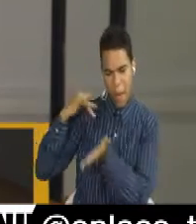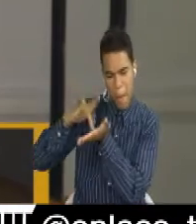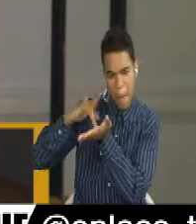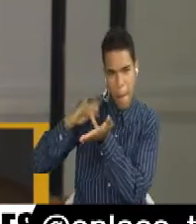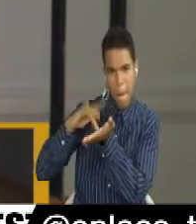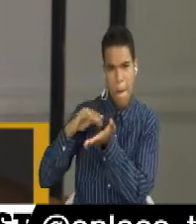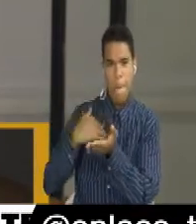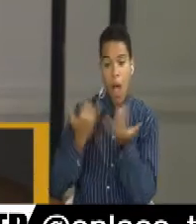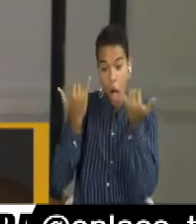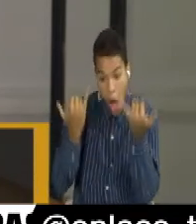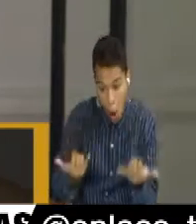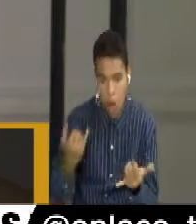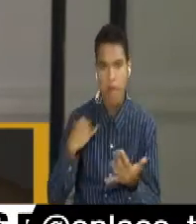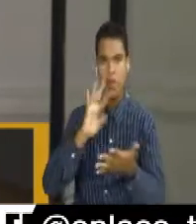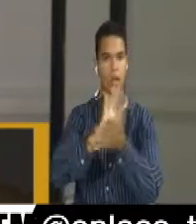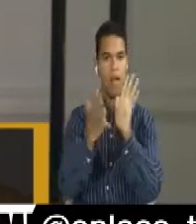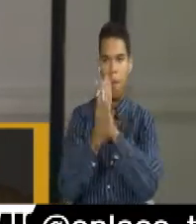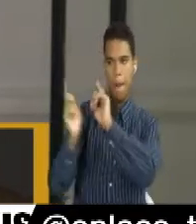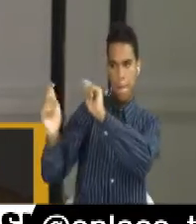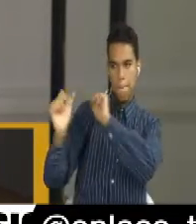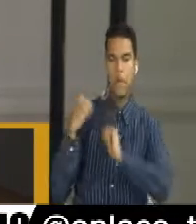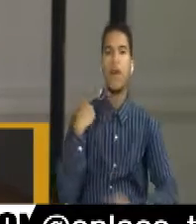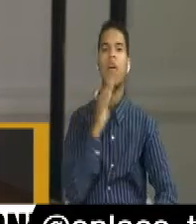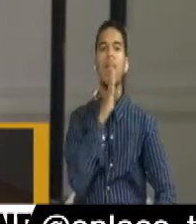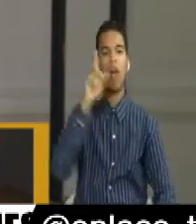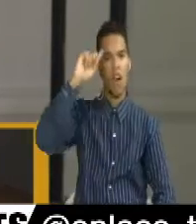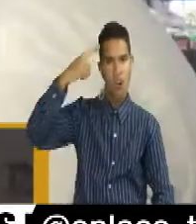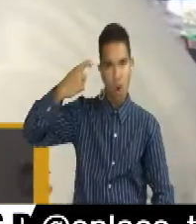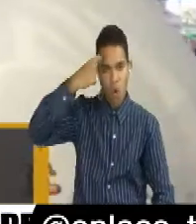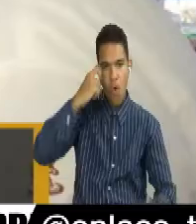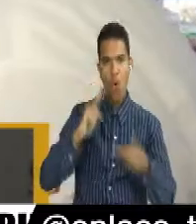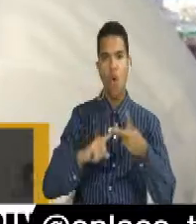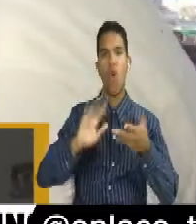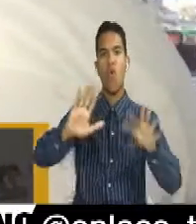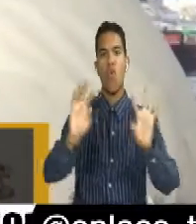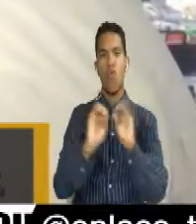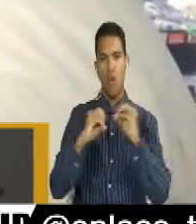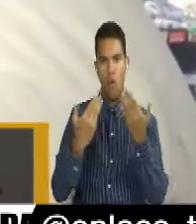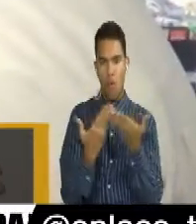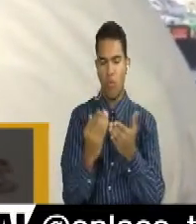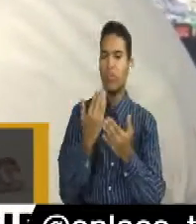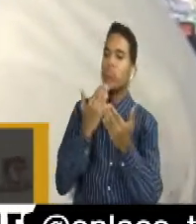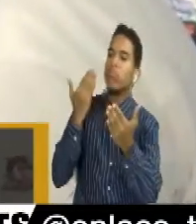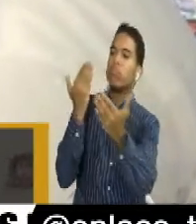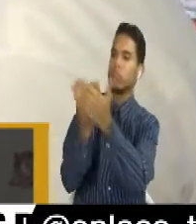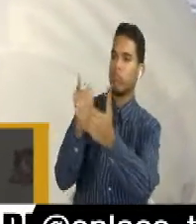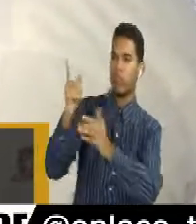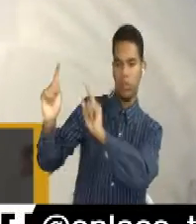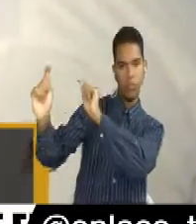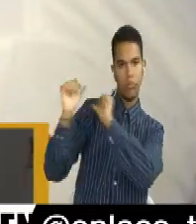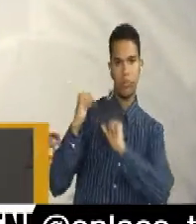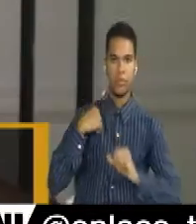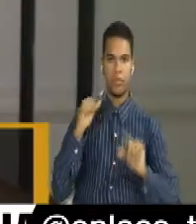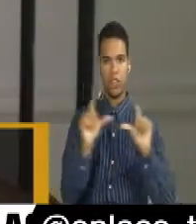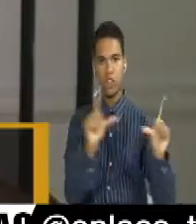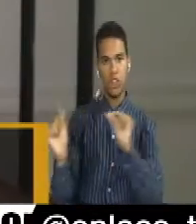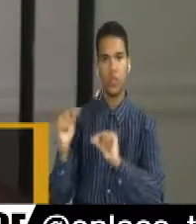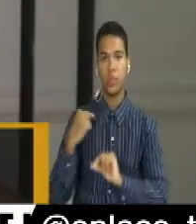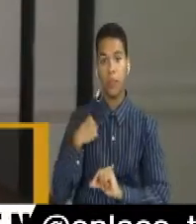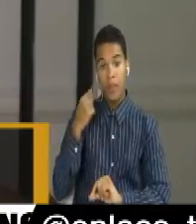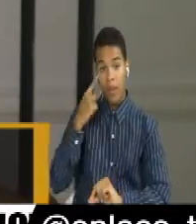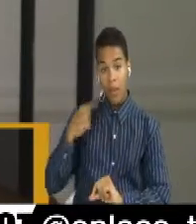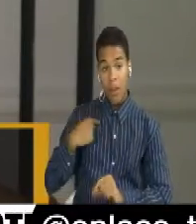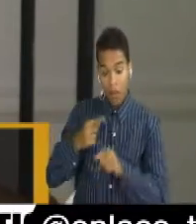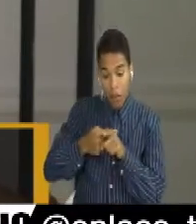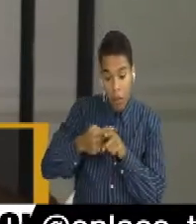voluntad del gobierno y gracias a la voluntad del Consejo Municipal estamos exentos de eso. Esta semana comenzó, según el capitán Díaz, el pago a proveedores. Y lo que queda esta